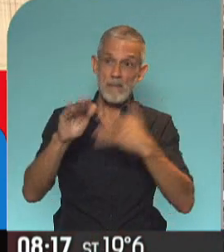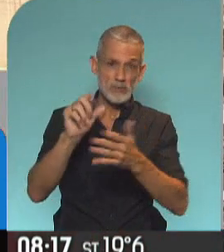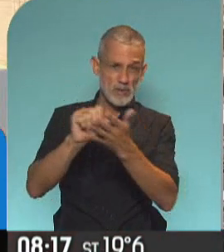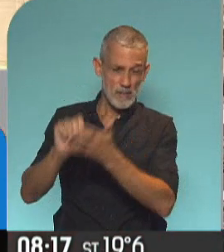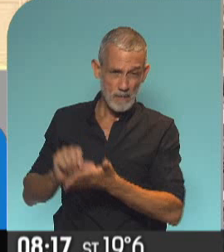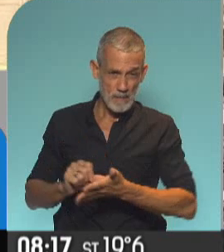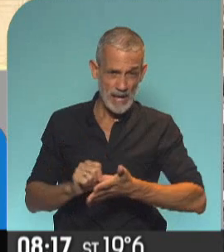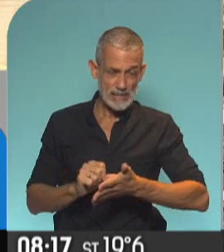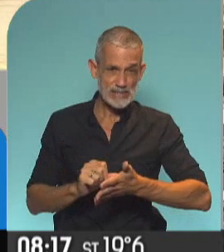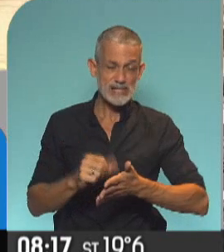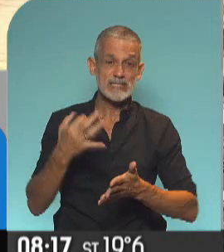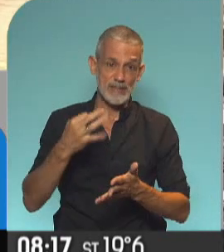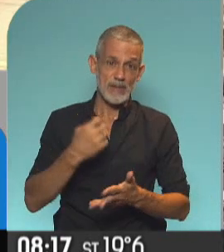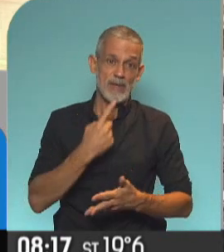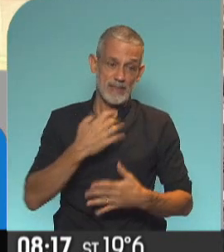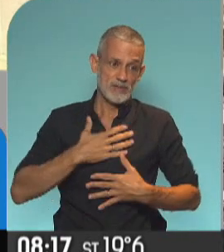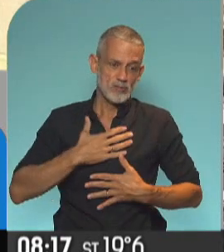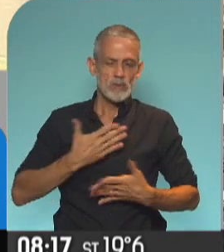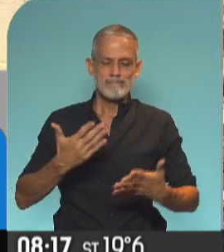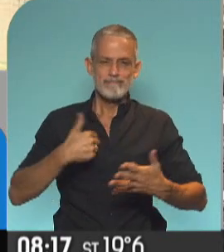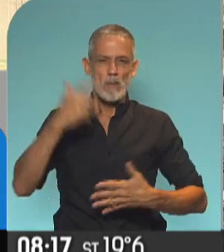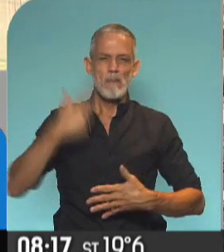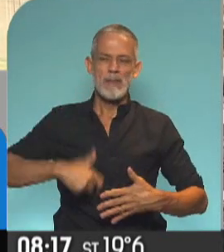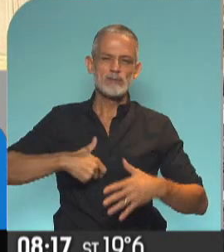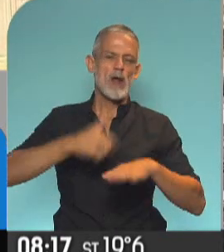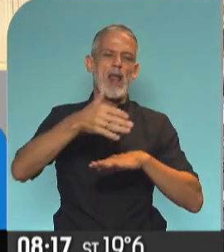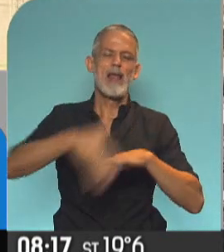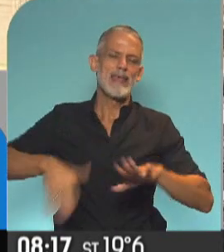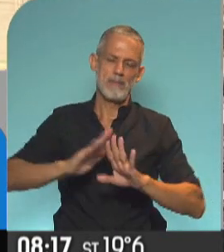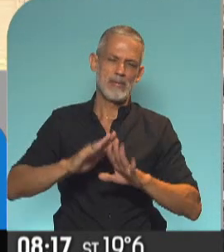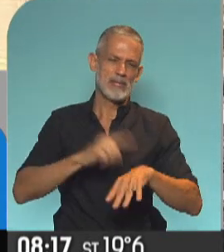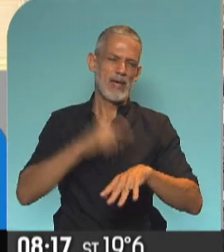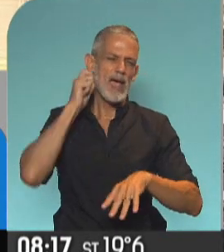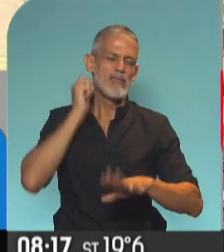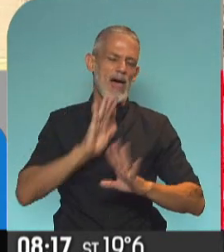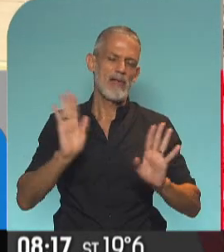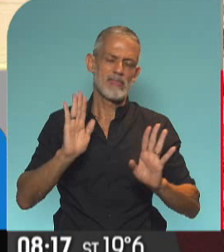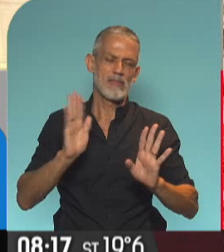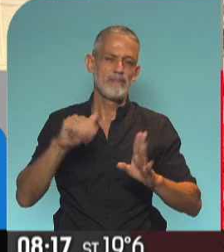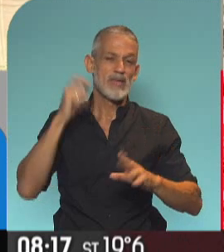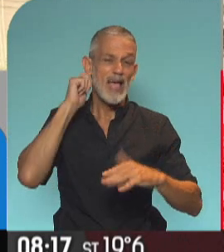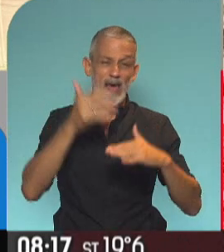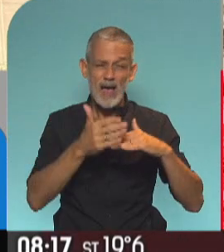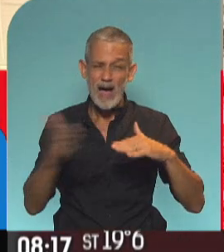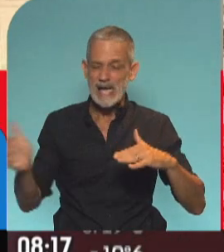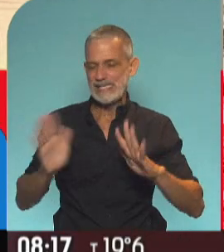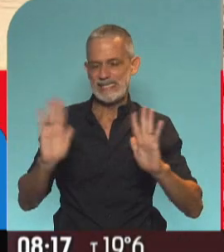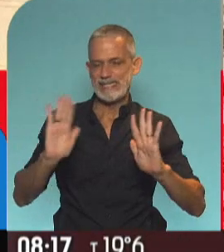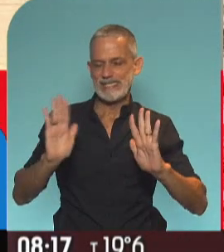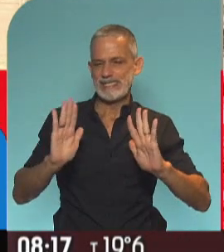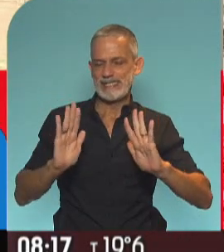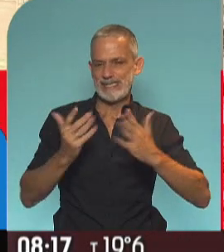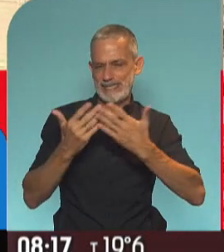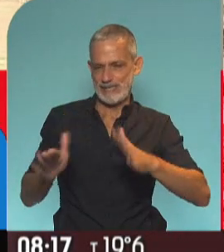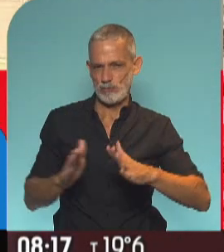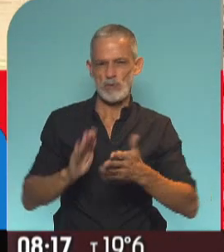países, tiene que darse cuenta que las personas tienen un límite, tienen un tiempo y que después de ese tiempo es necesario renovarse.